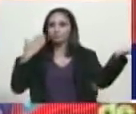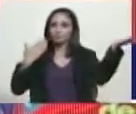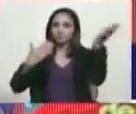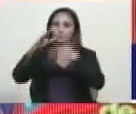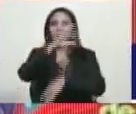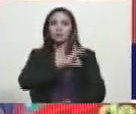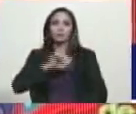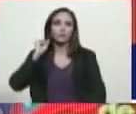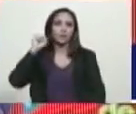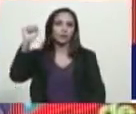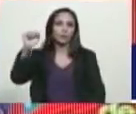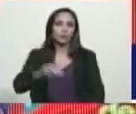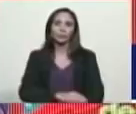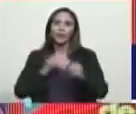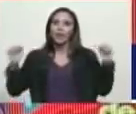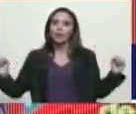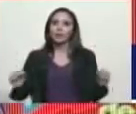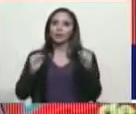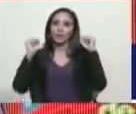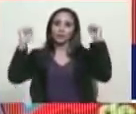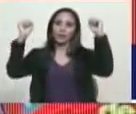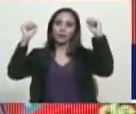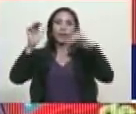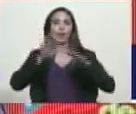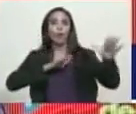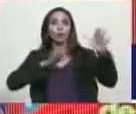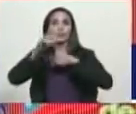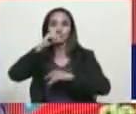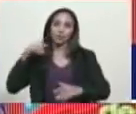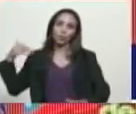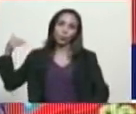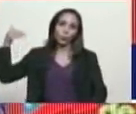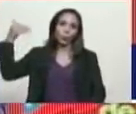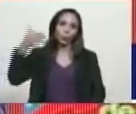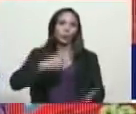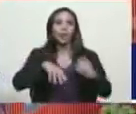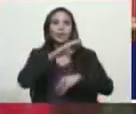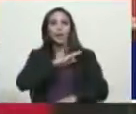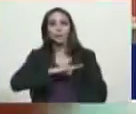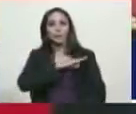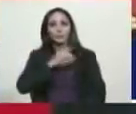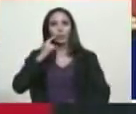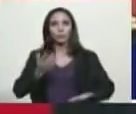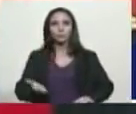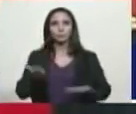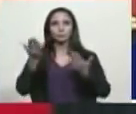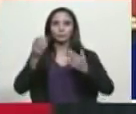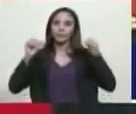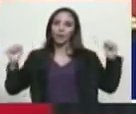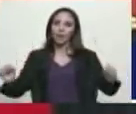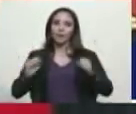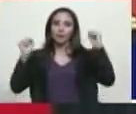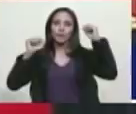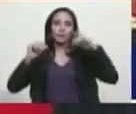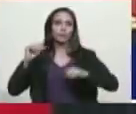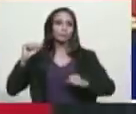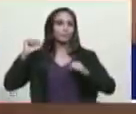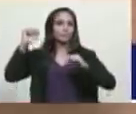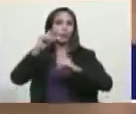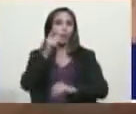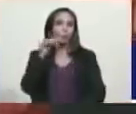al socialismo. ¡Que vivan los 15 años de la misión Rivas! ¡Que vivan los vencedores